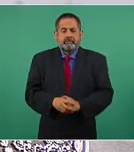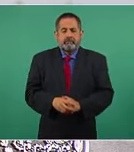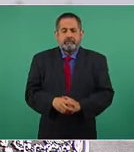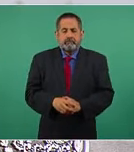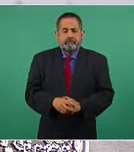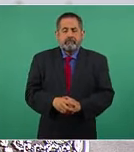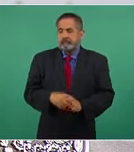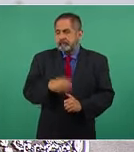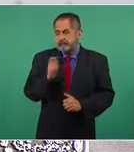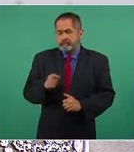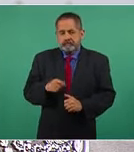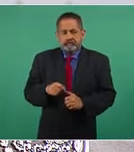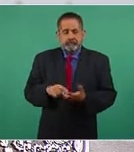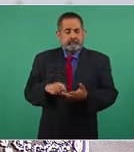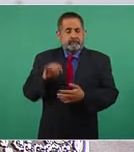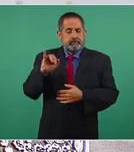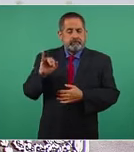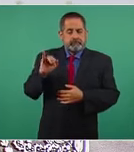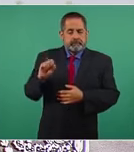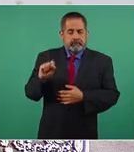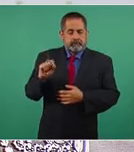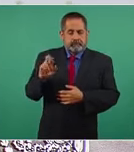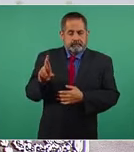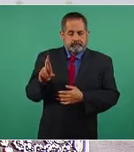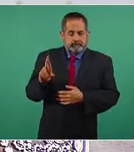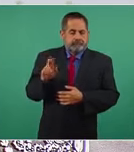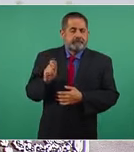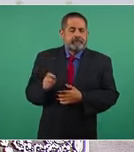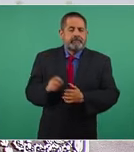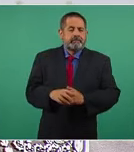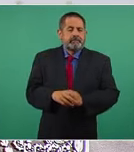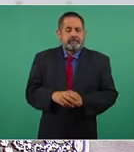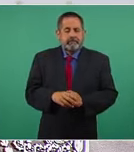Y en el caso del impuesto sobre la renta,